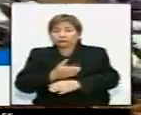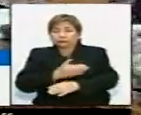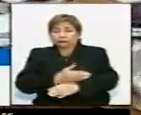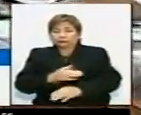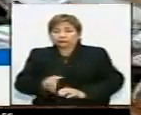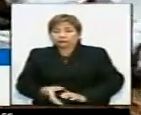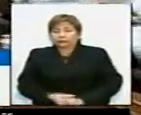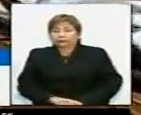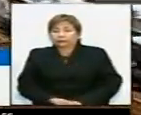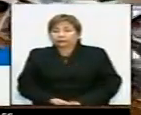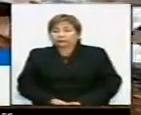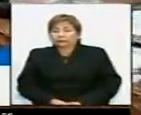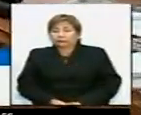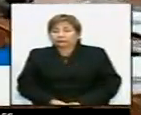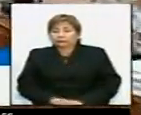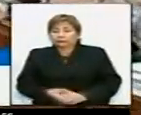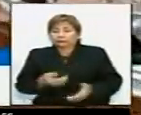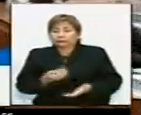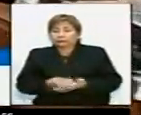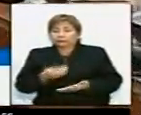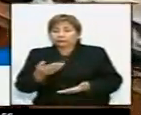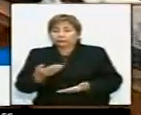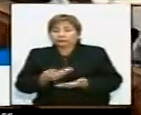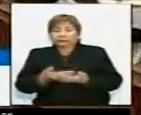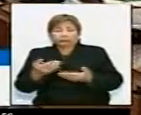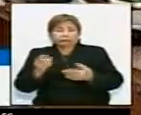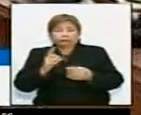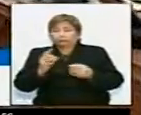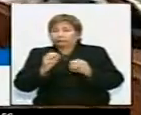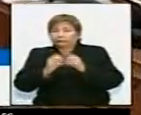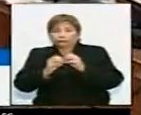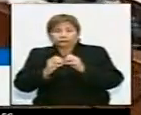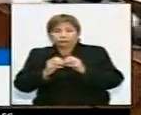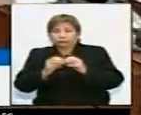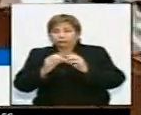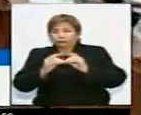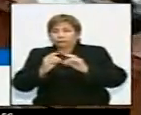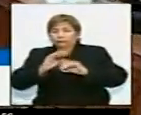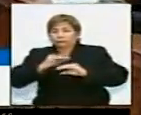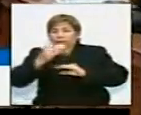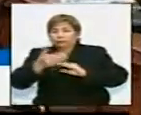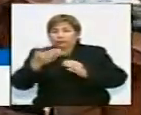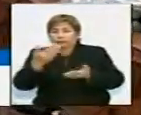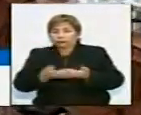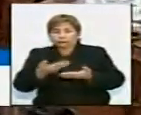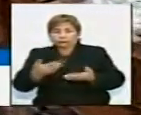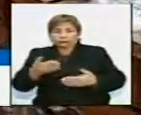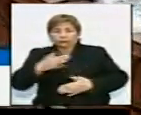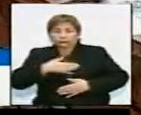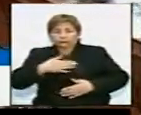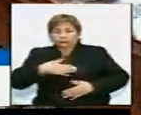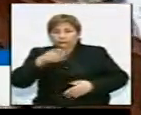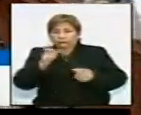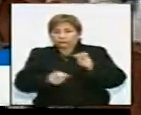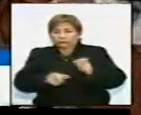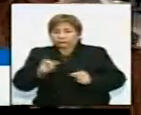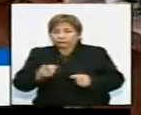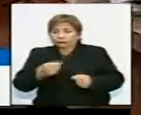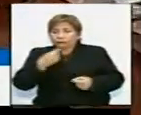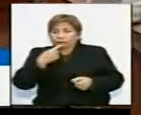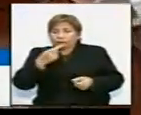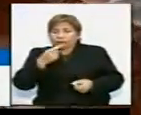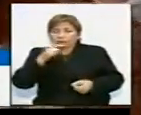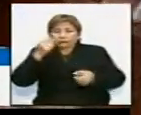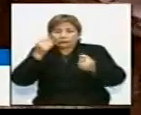nada. Comprando las incubadoras no van a solucionar, necesitamos equipamiento, recursos humanos, pero esa